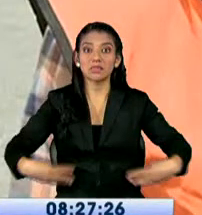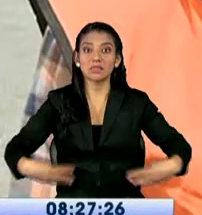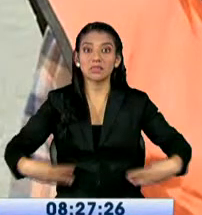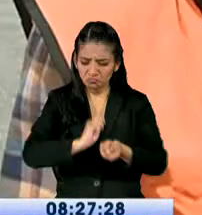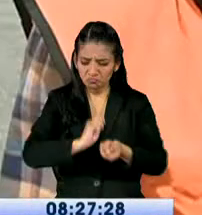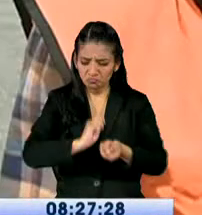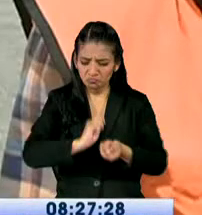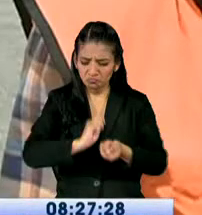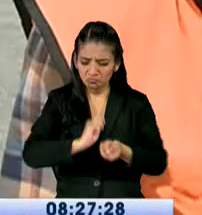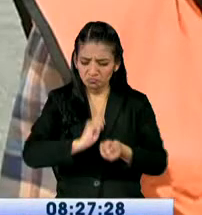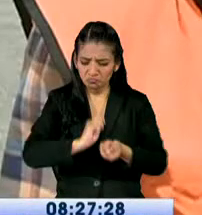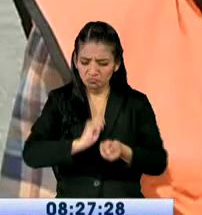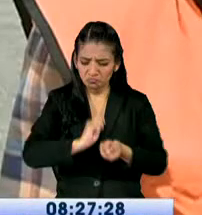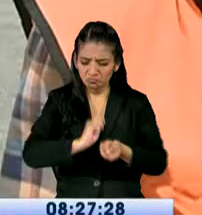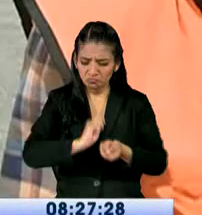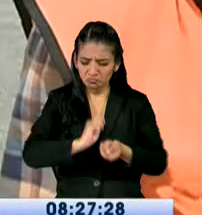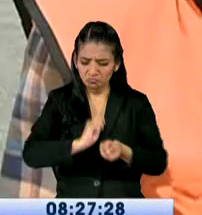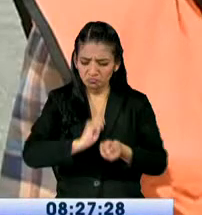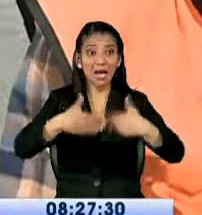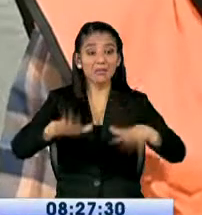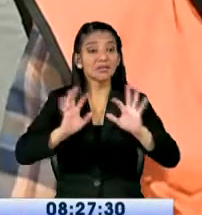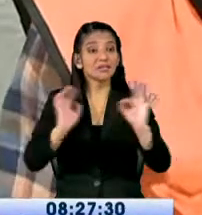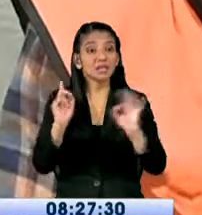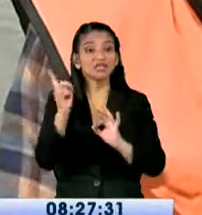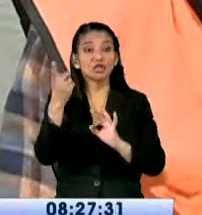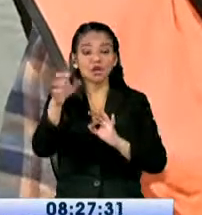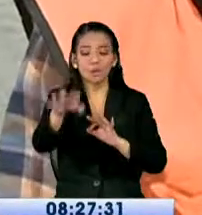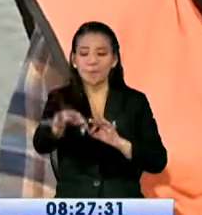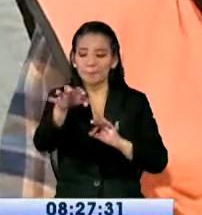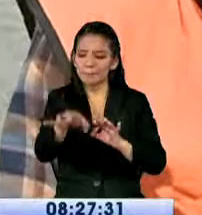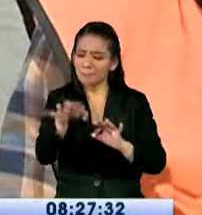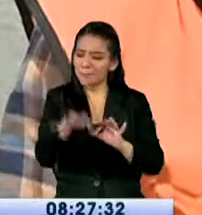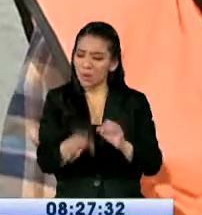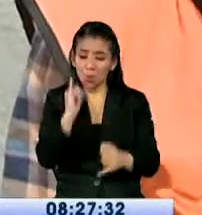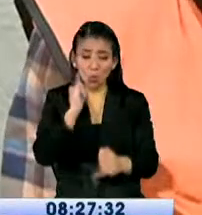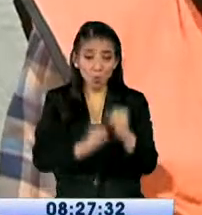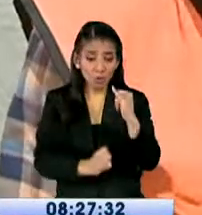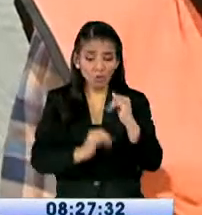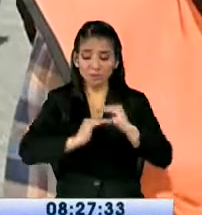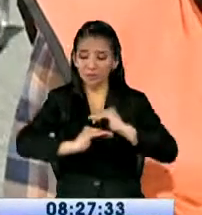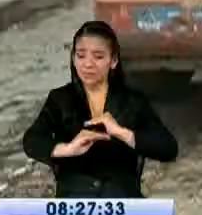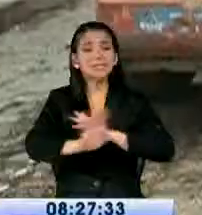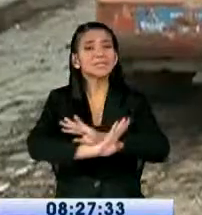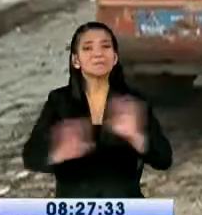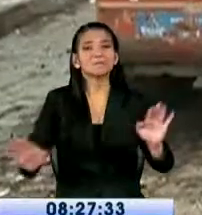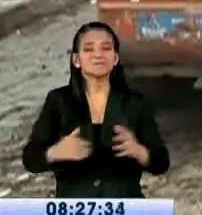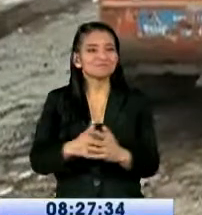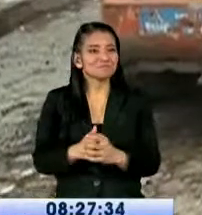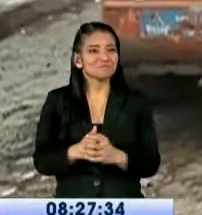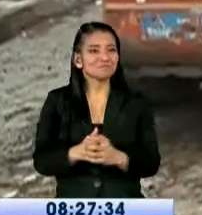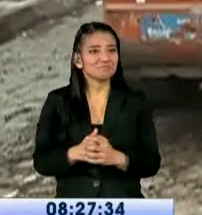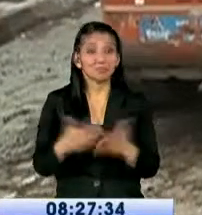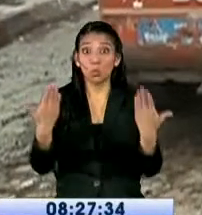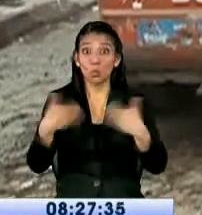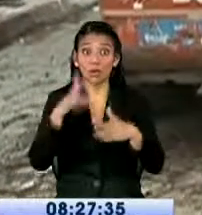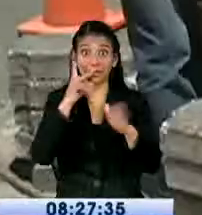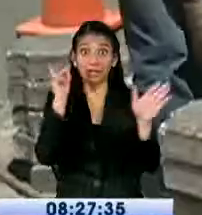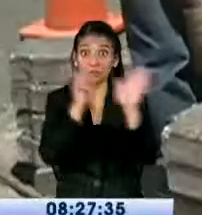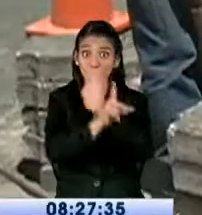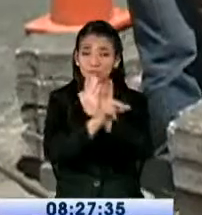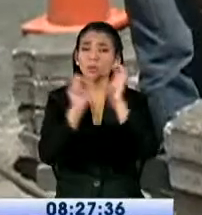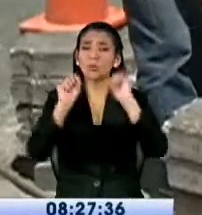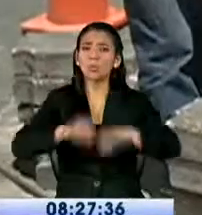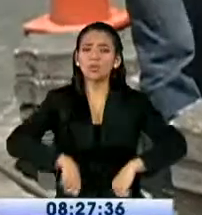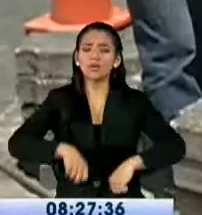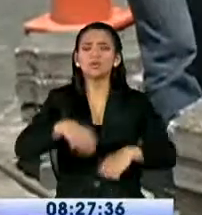podrán observar, y está terminado. Estamos solamente con los trabajos finales, lo que es el redoquinado. Cualquier denuncia de este tipo usted la puede